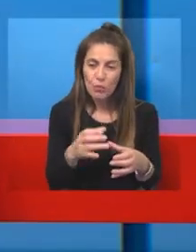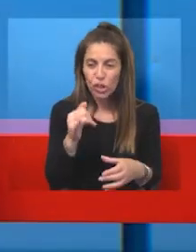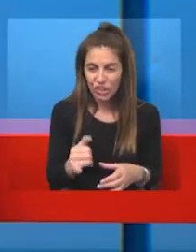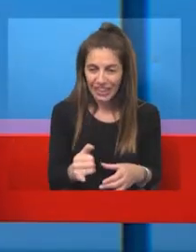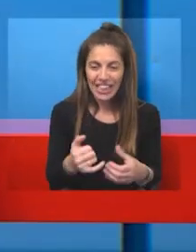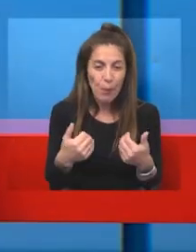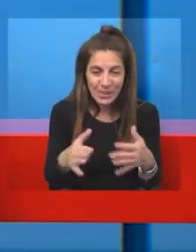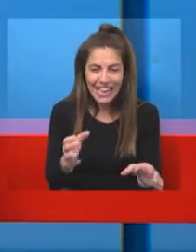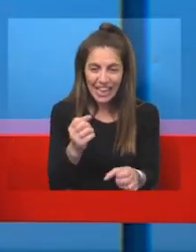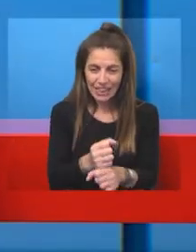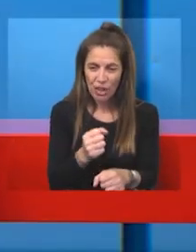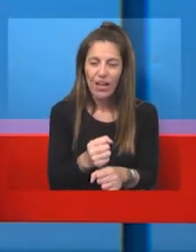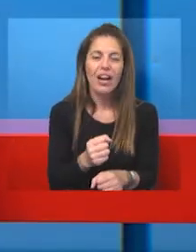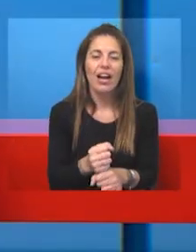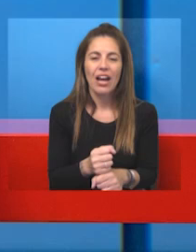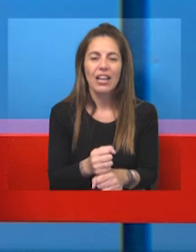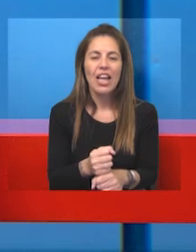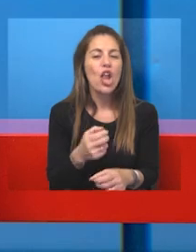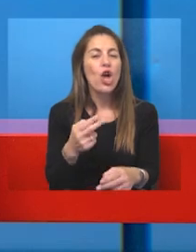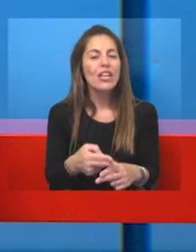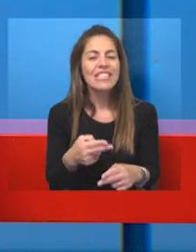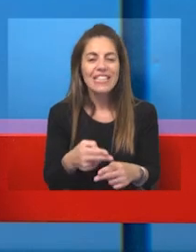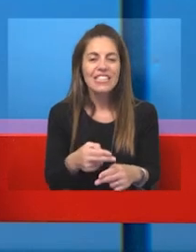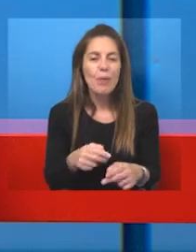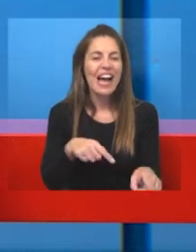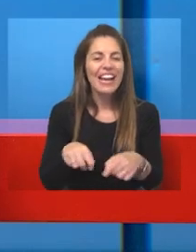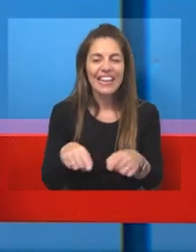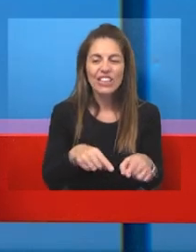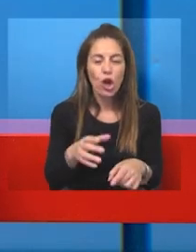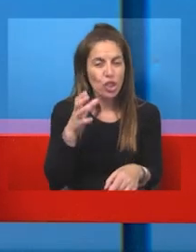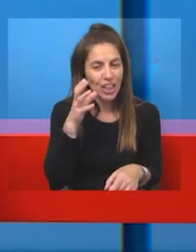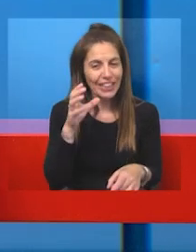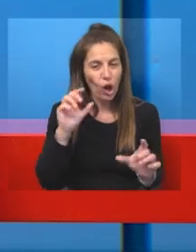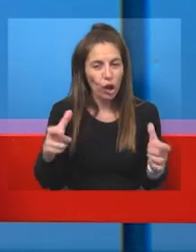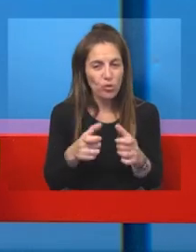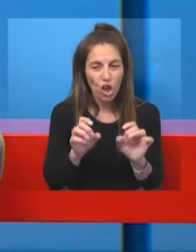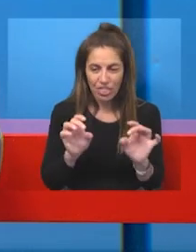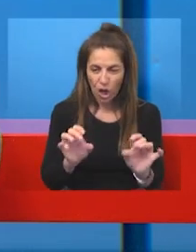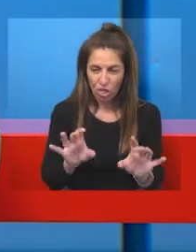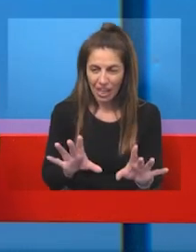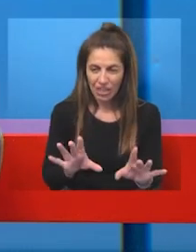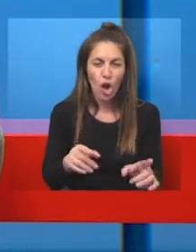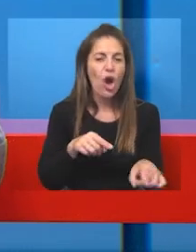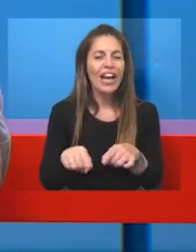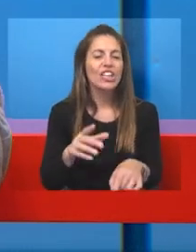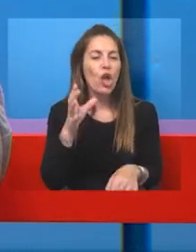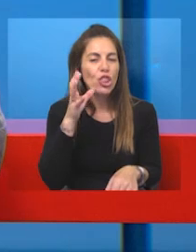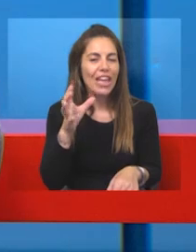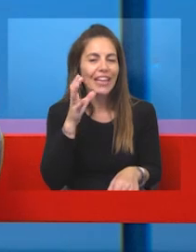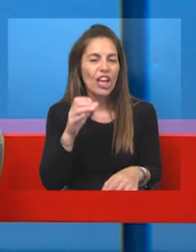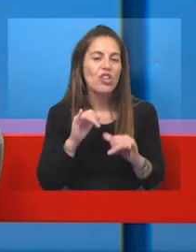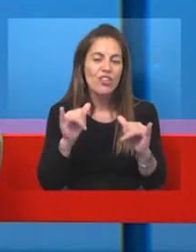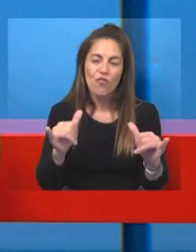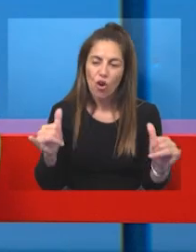este empezar a trabajar en lo que se llama la gestión del riesgo y la reducción de los daños la gestión del riesgo es